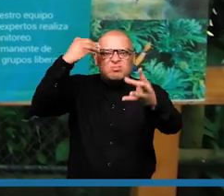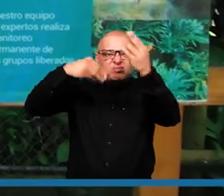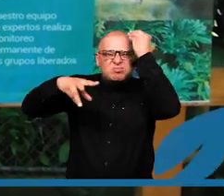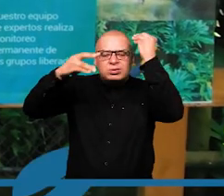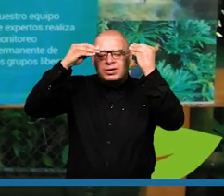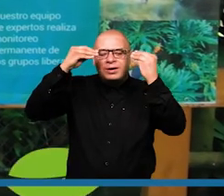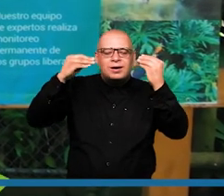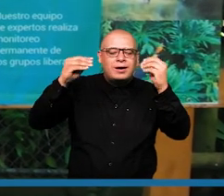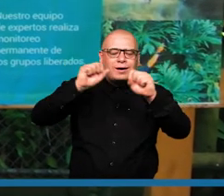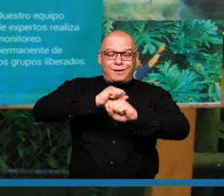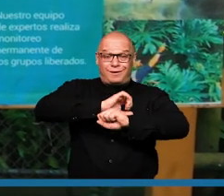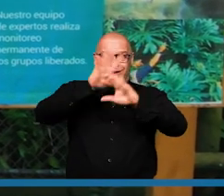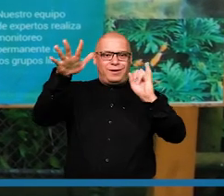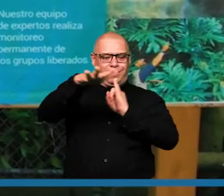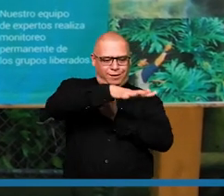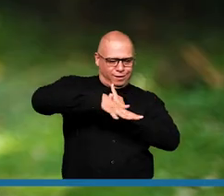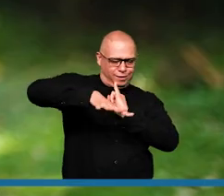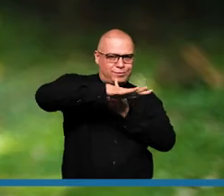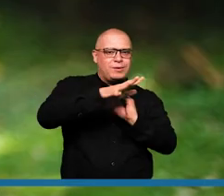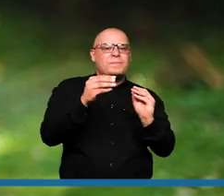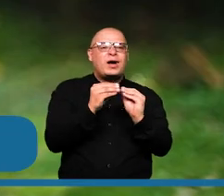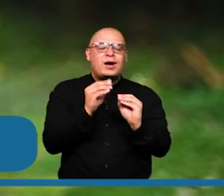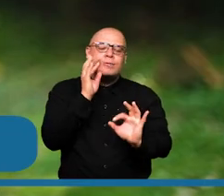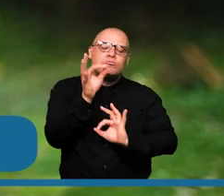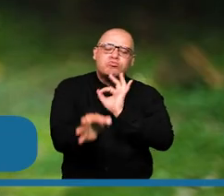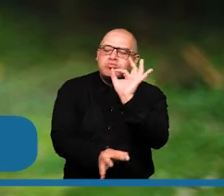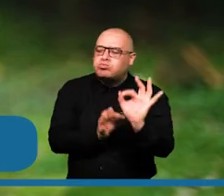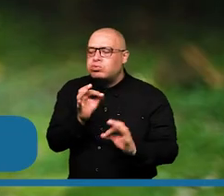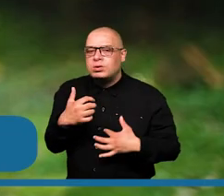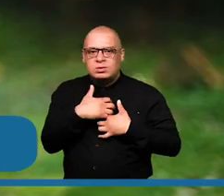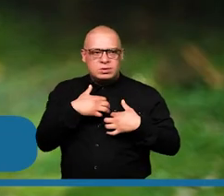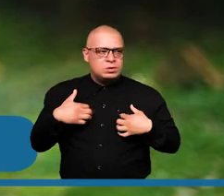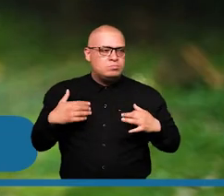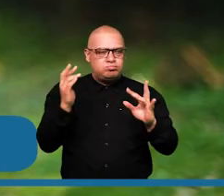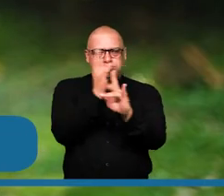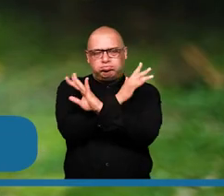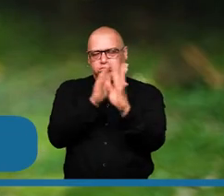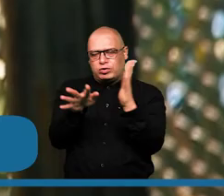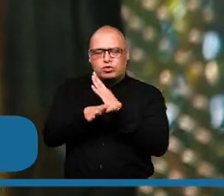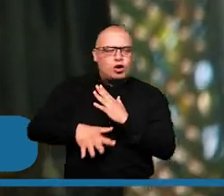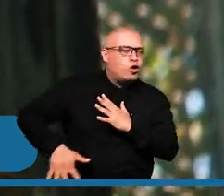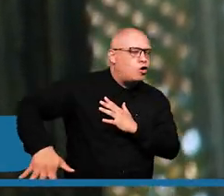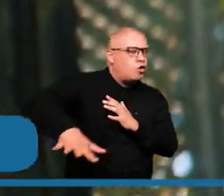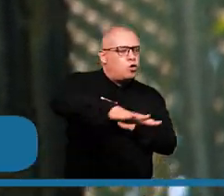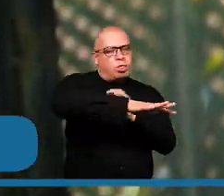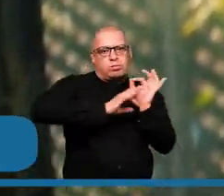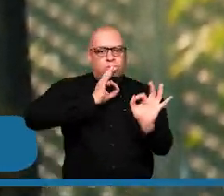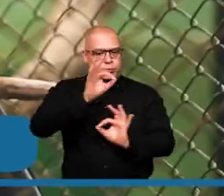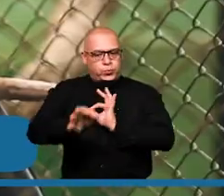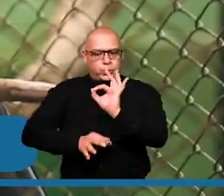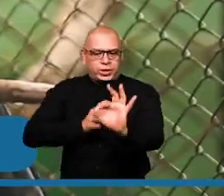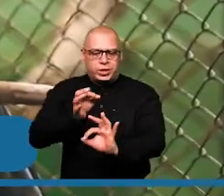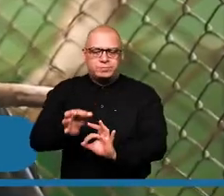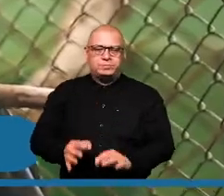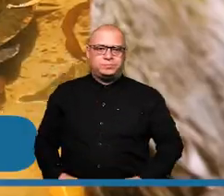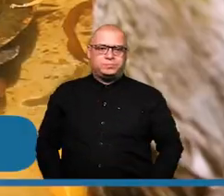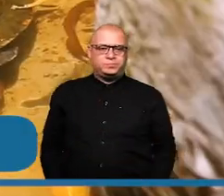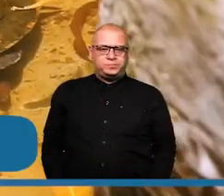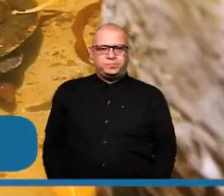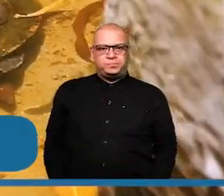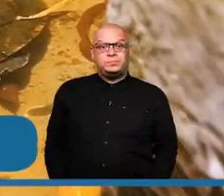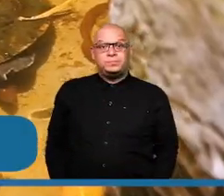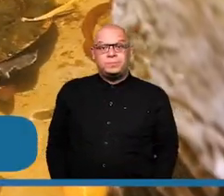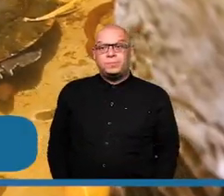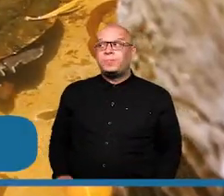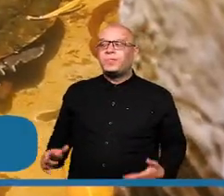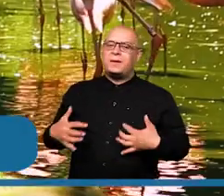dudas y que juntos podamos proteger un tesoro tan grande que es la flora y la fauna del territorio. Les damos mucho cuidado, las llevamos